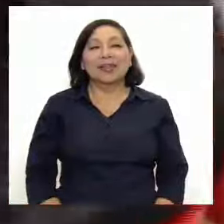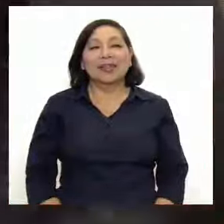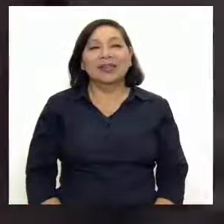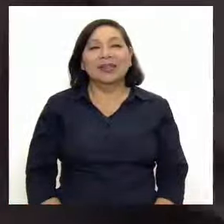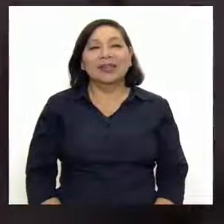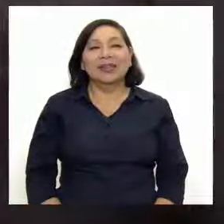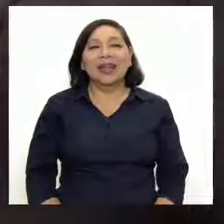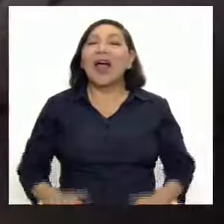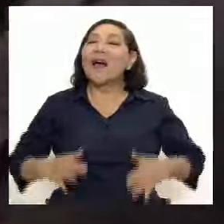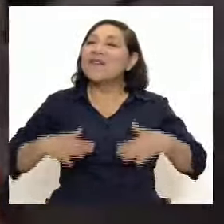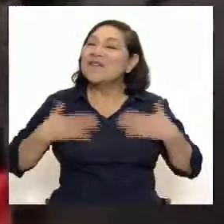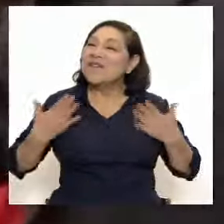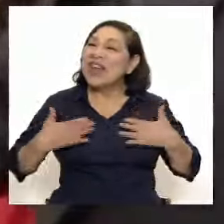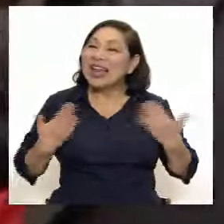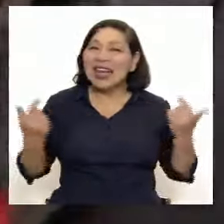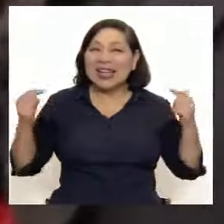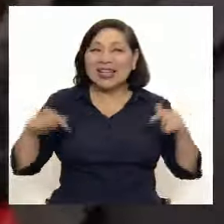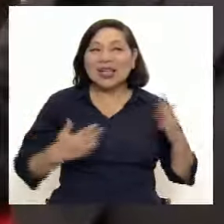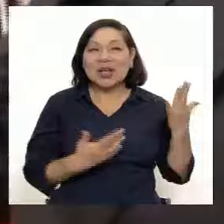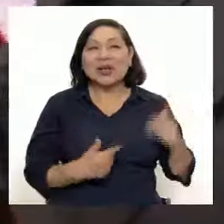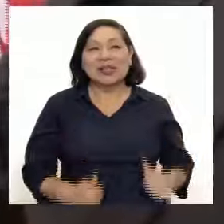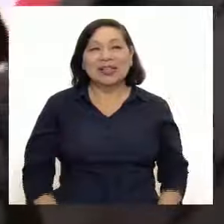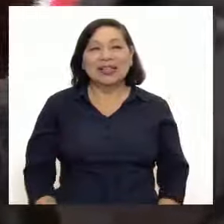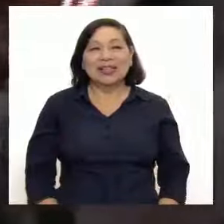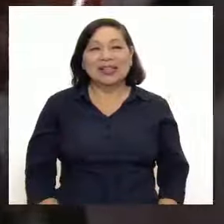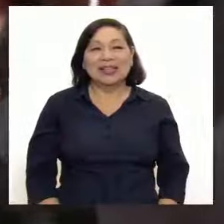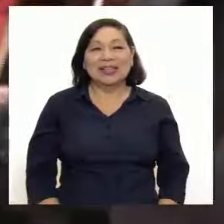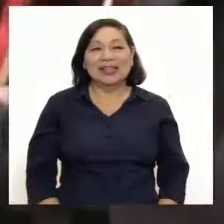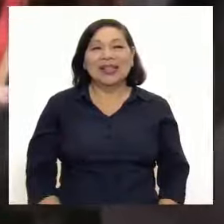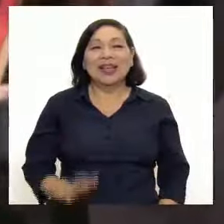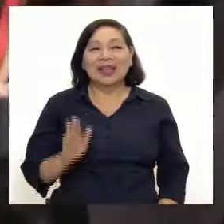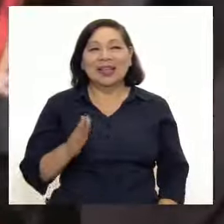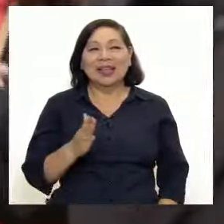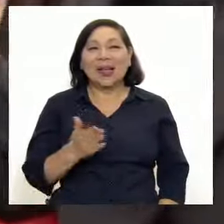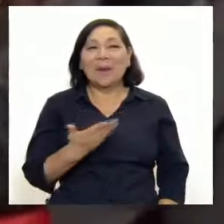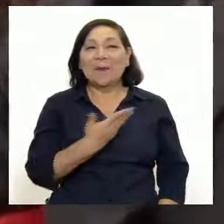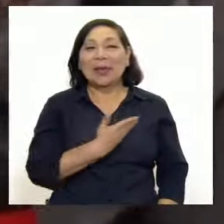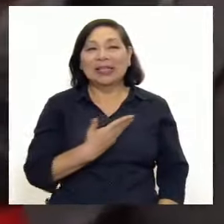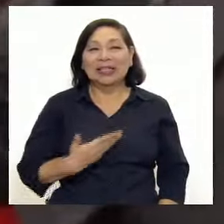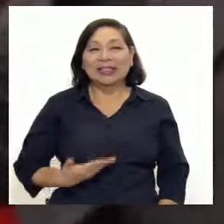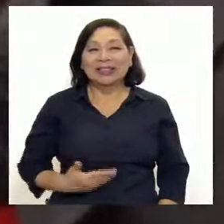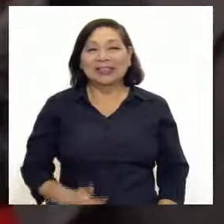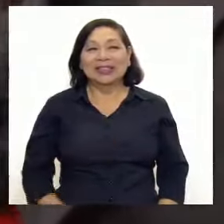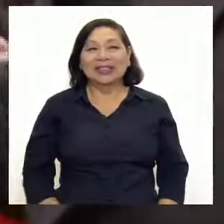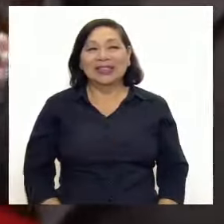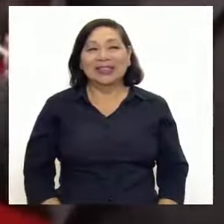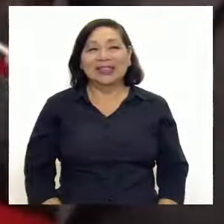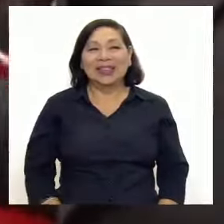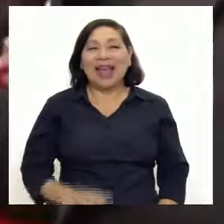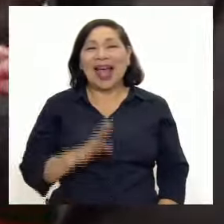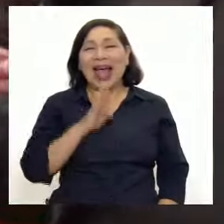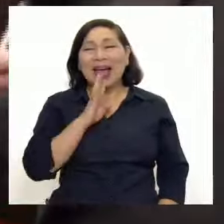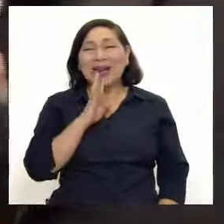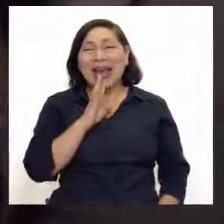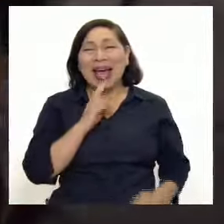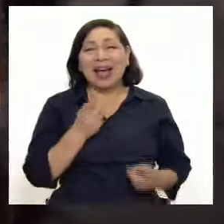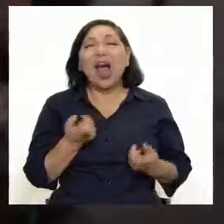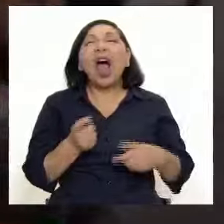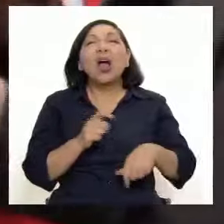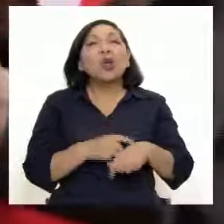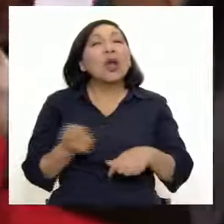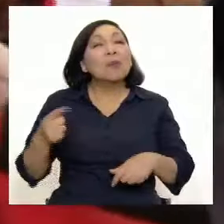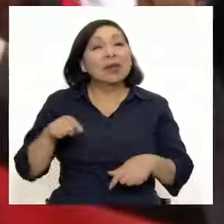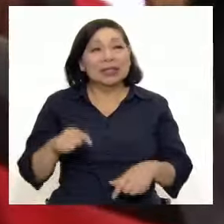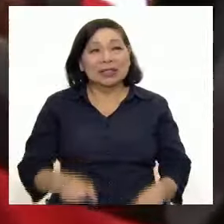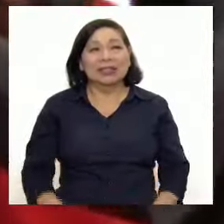mucho felicidad acá esperando mi Xi Jinping. Pero es un poquito de español. ¿Desde qué hora están